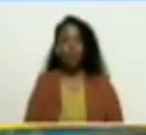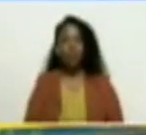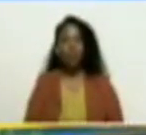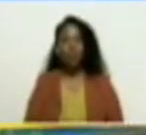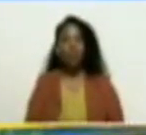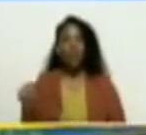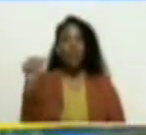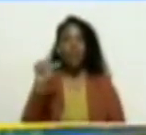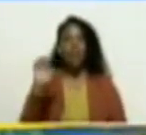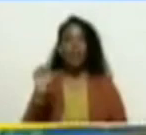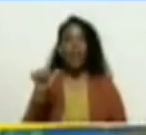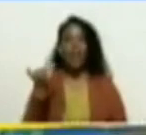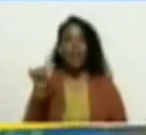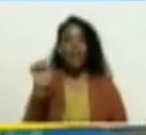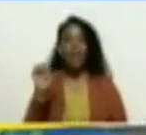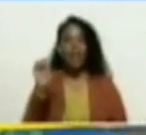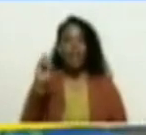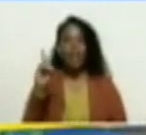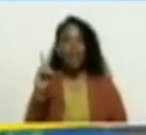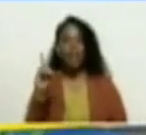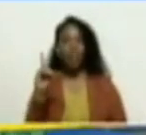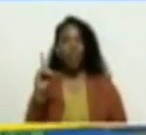Ibrahim Raisi,